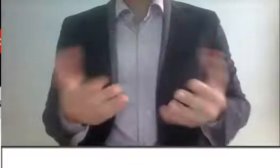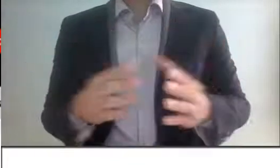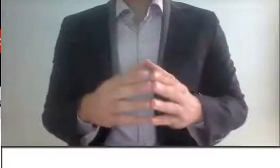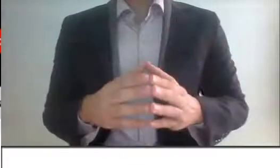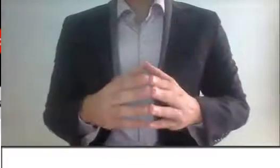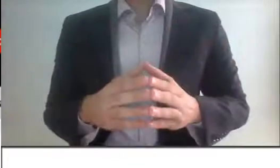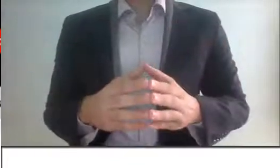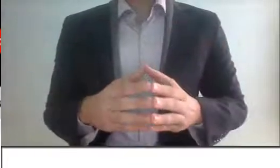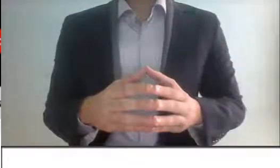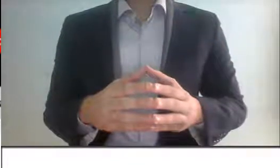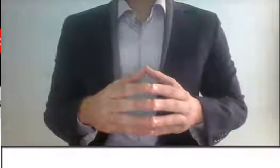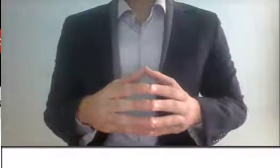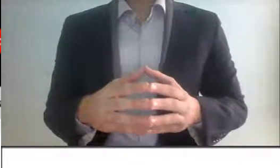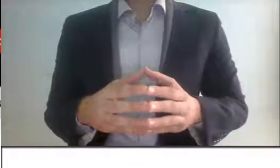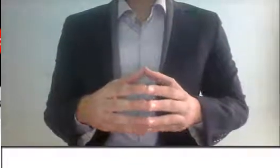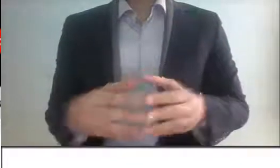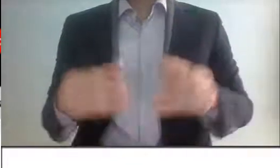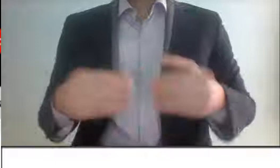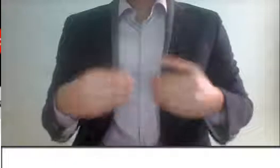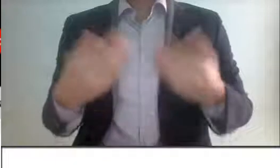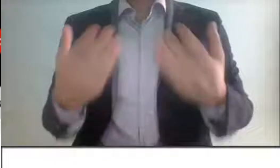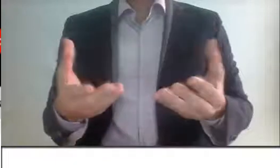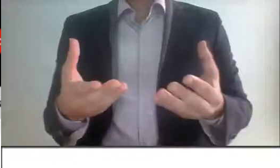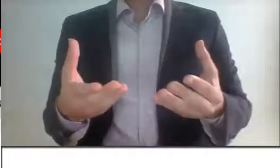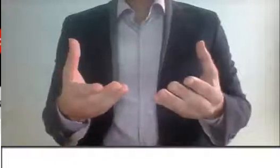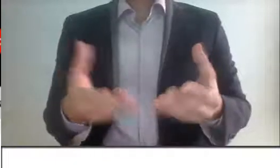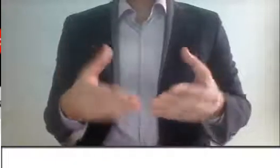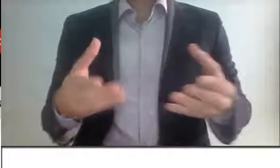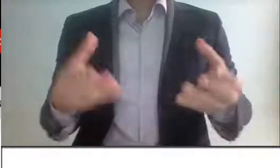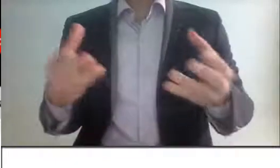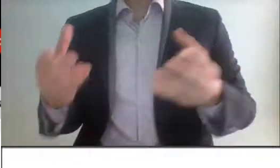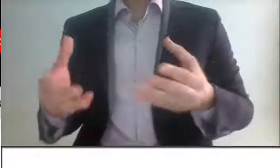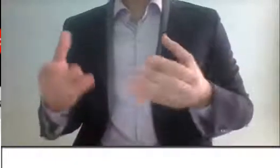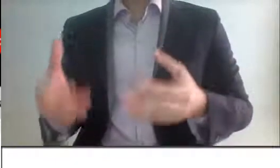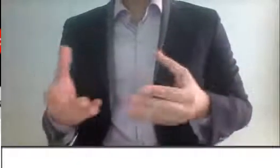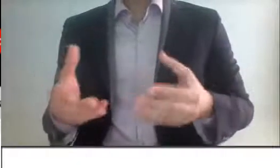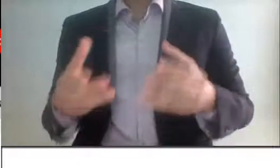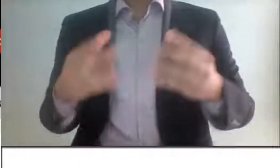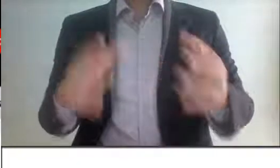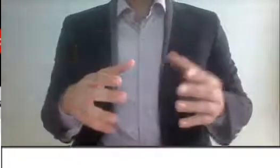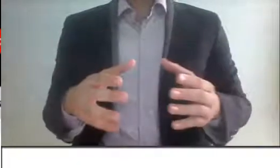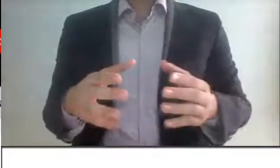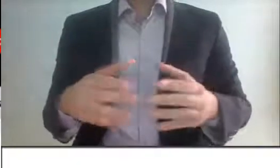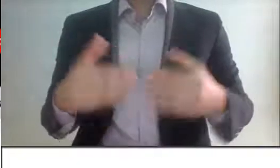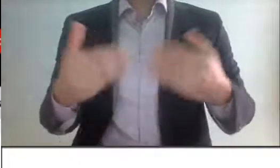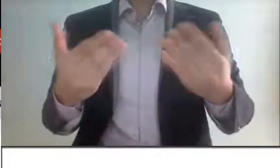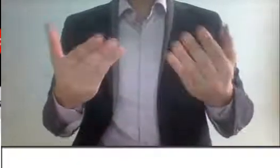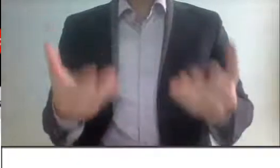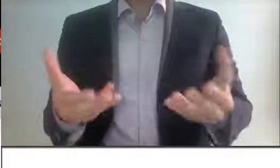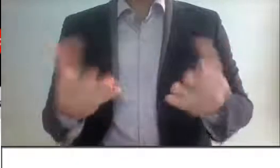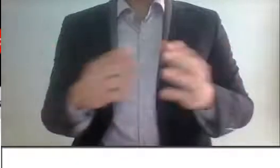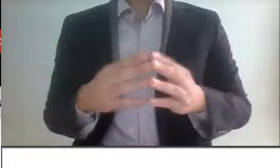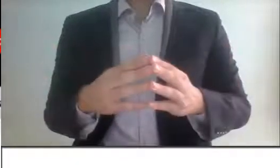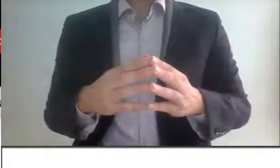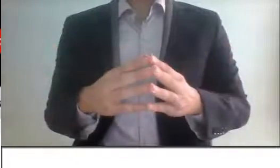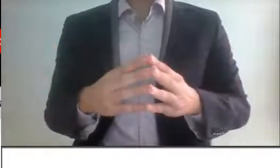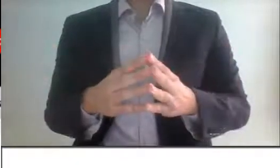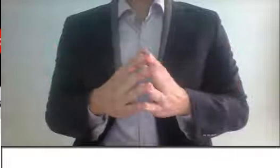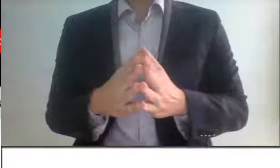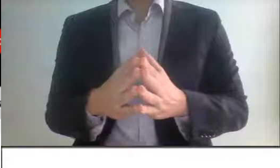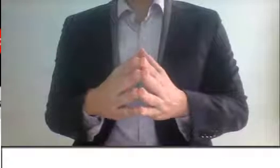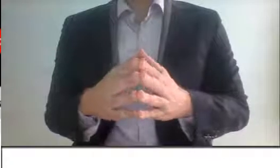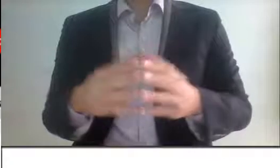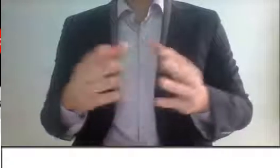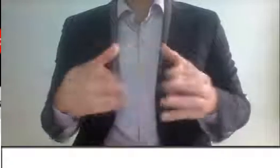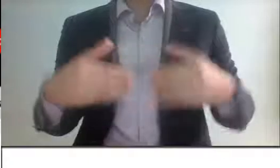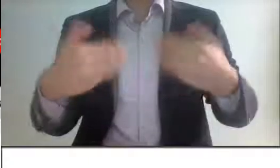tenemos otro valor distinto a los ya mencionados, en donde el primero, que es en el caso de que lo que se suministra de